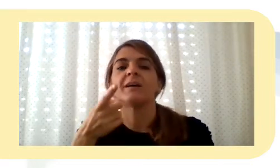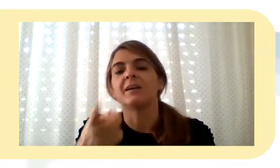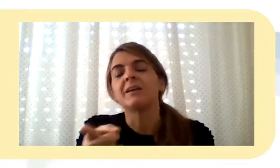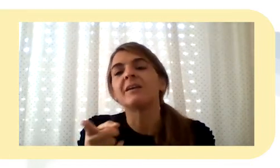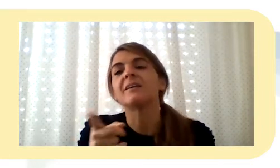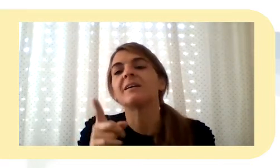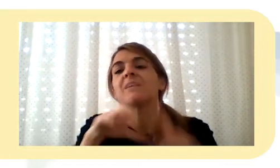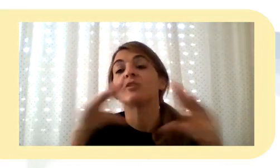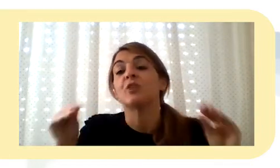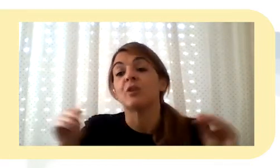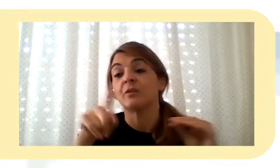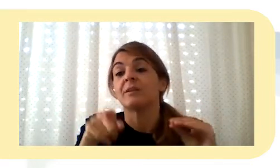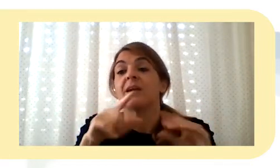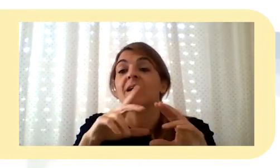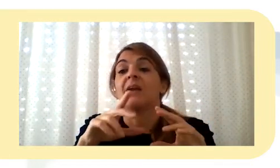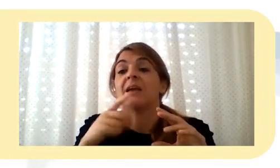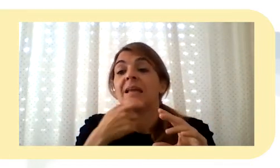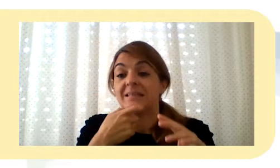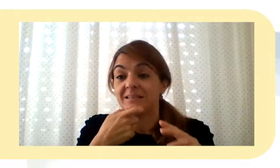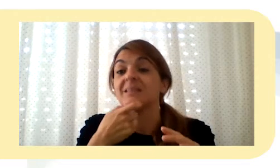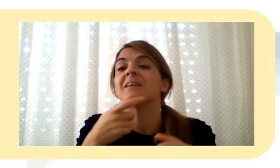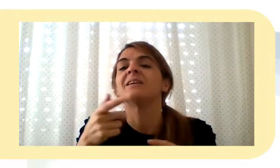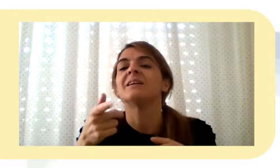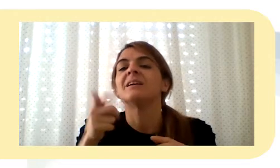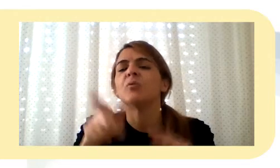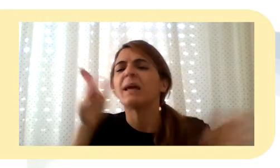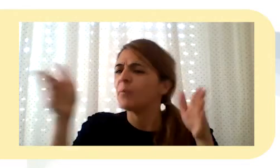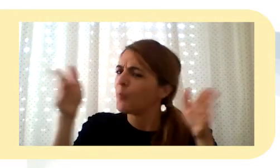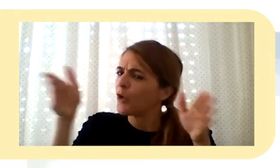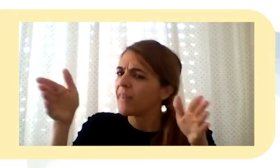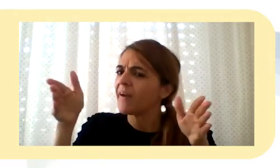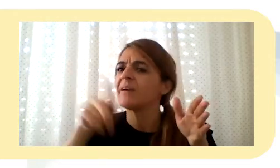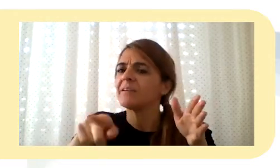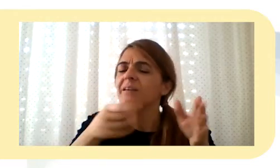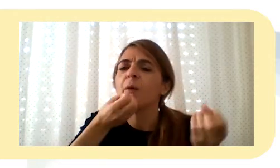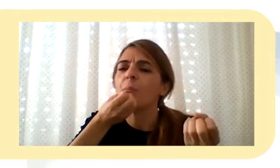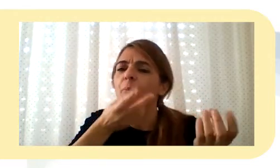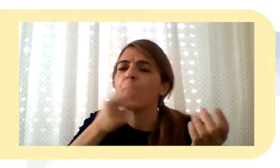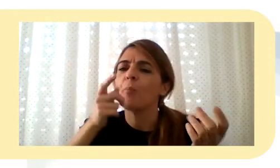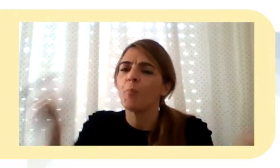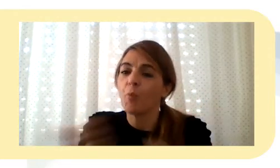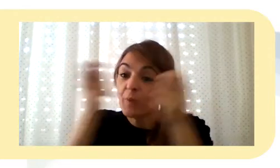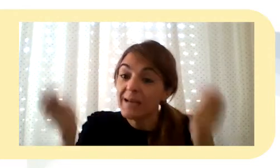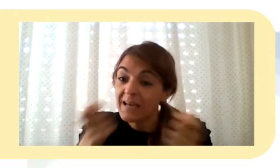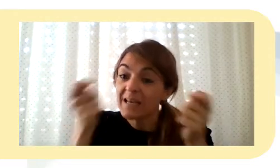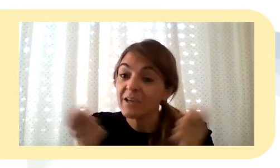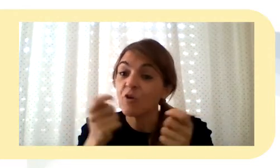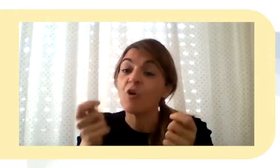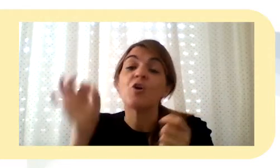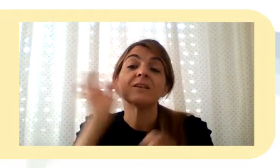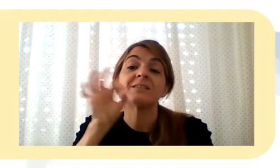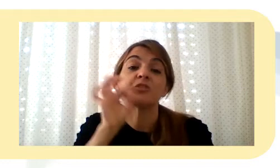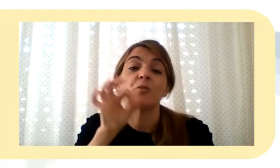England Journal of Medicine por una temporada, publicó lo que conocemos dentro del ámbito de género y salud como el síndrome de Gentel. Esto